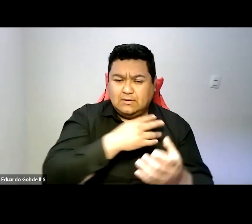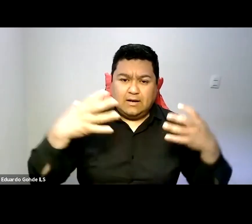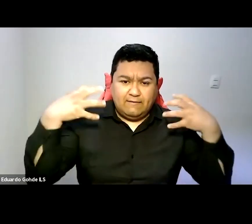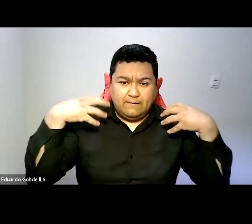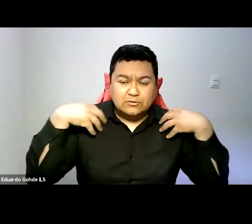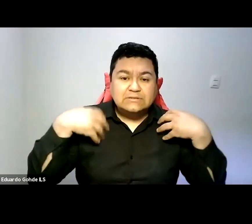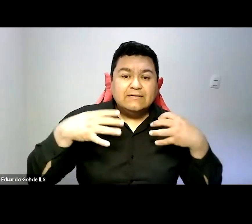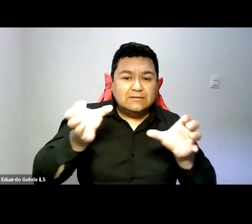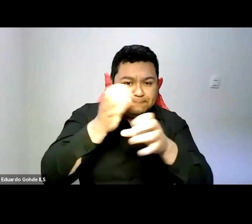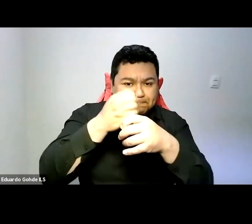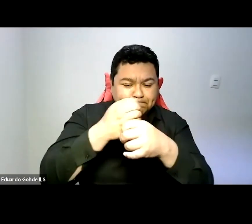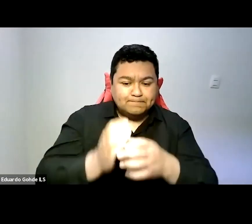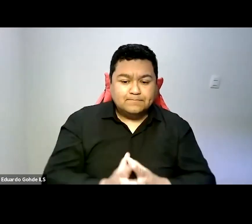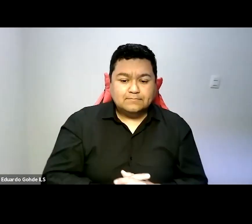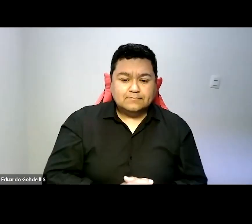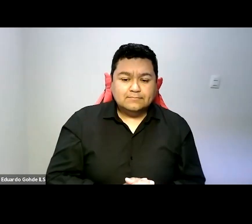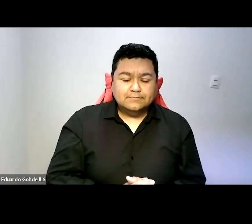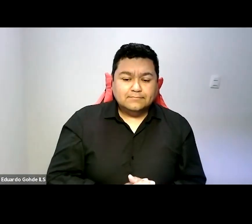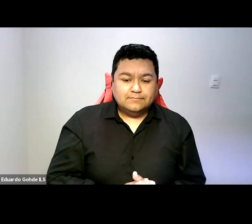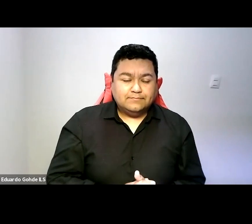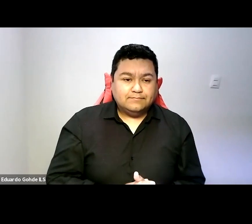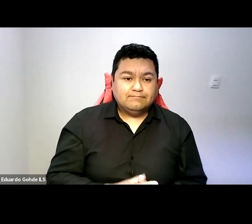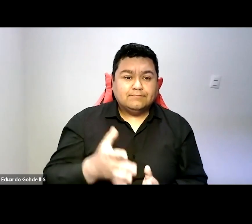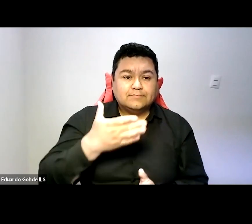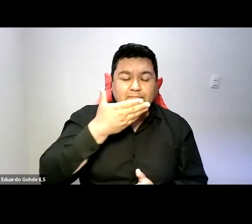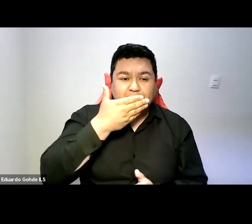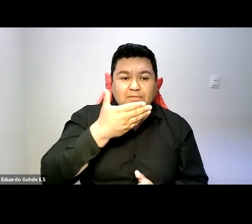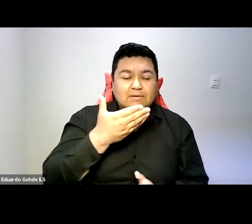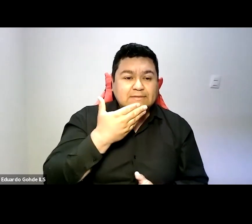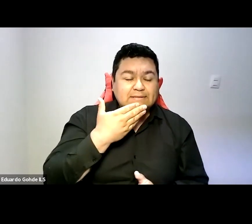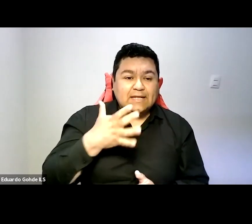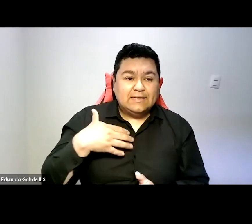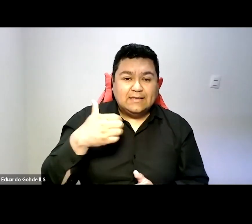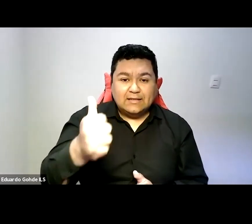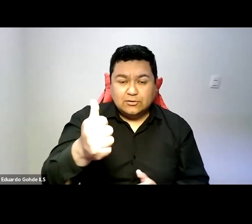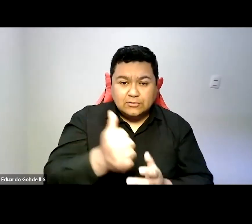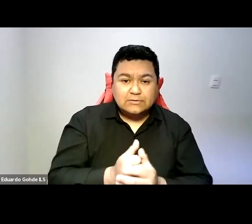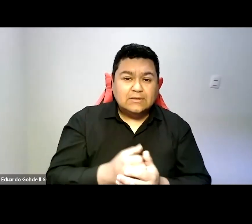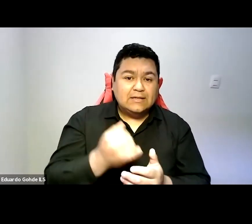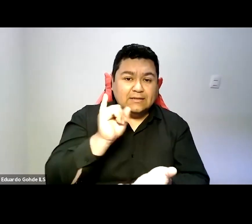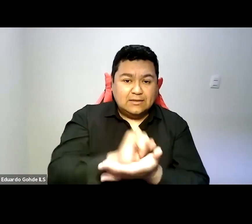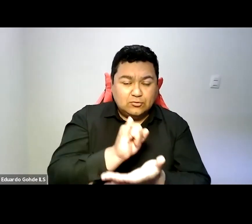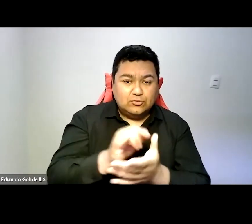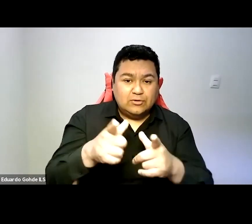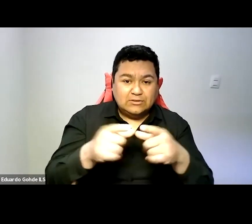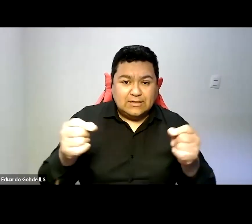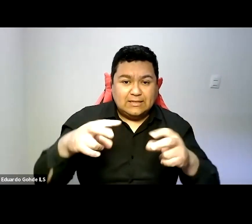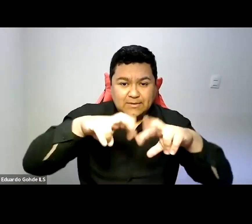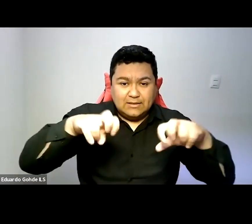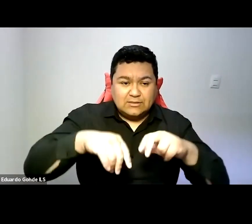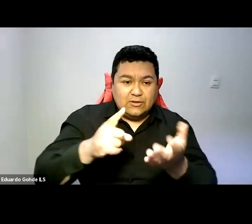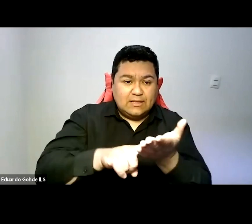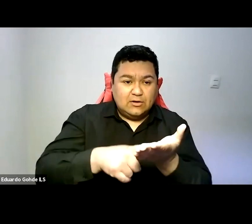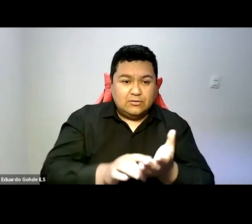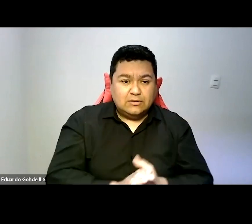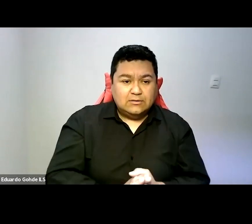cronobiología. Actualmente es el director ejecutivo del Instituto Nacional de Educación Tecnológica en Argentina.